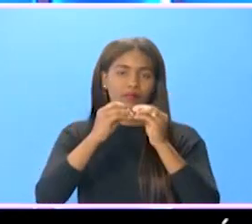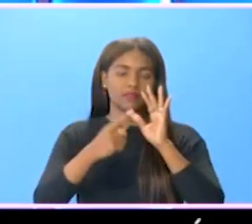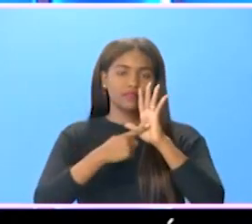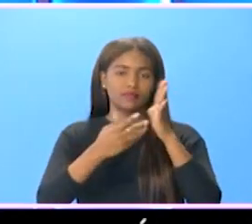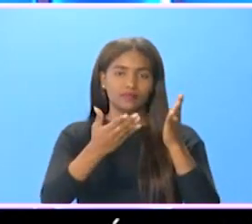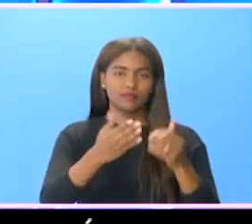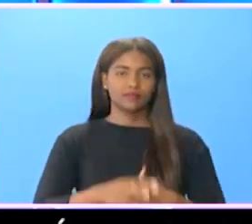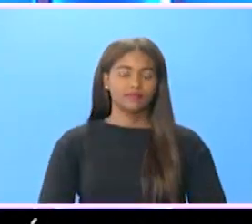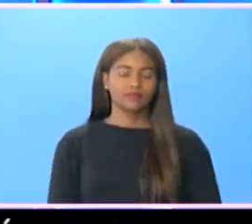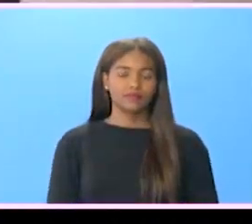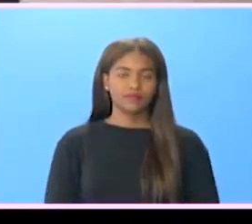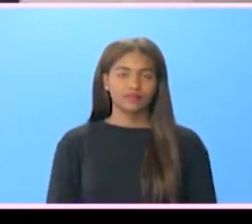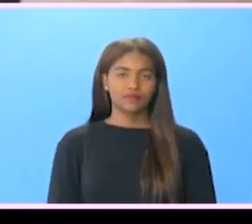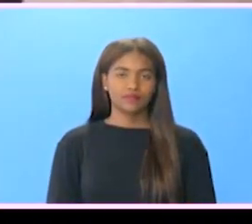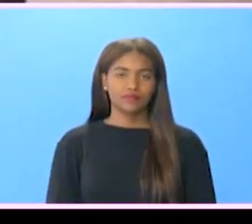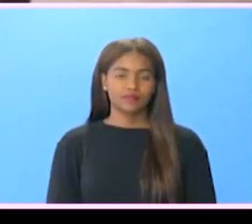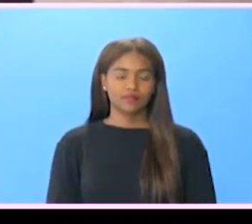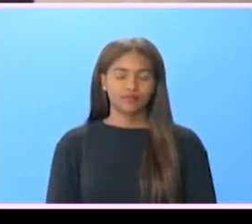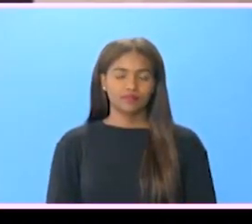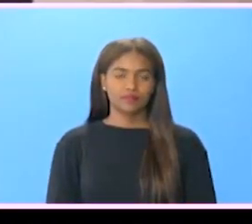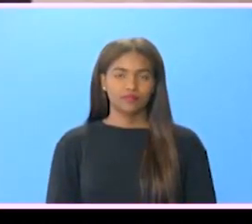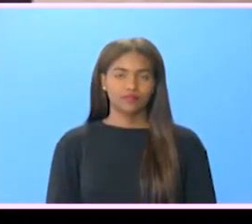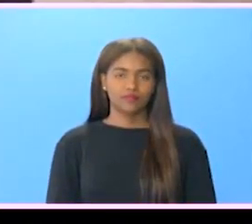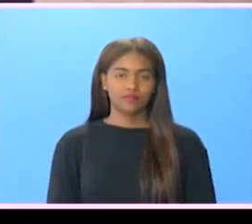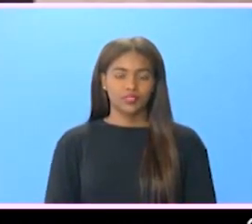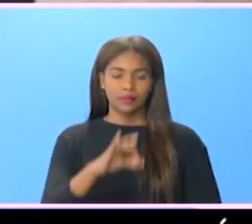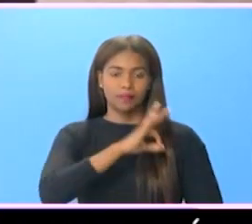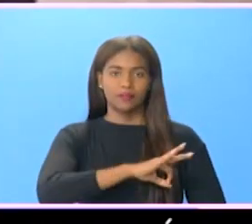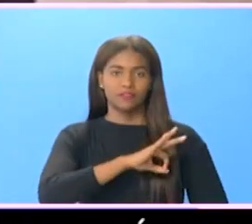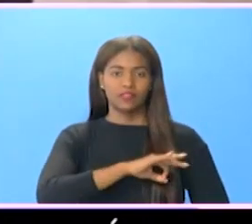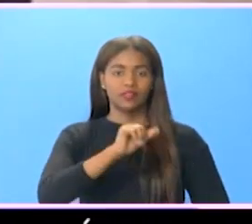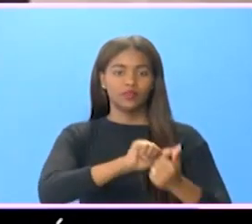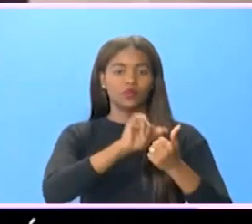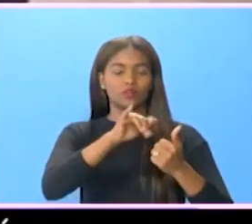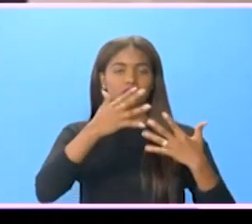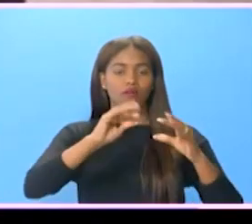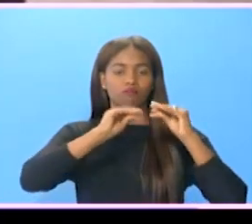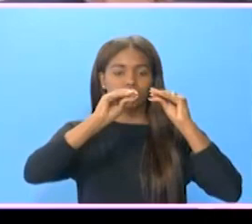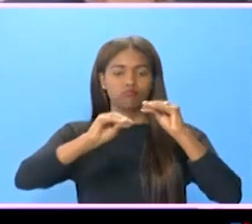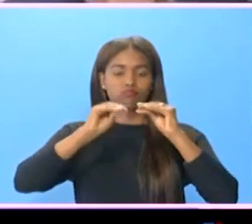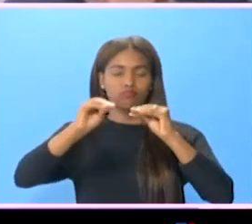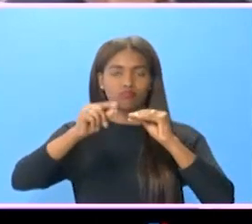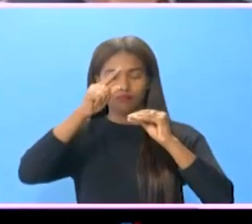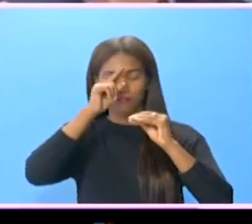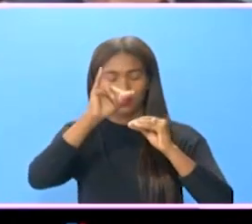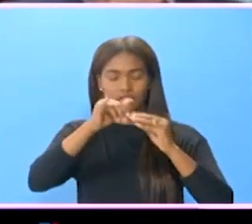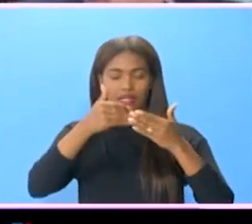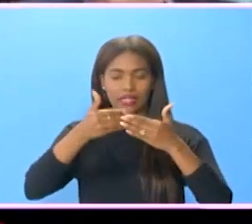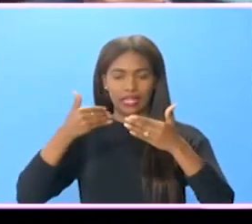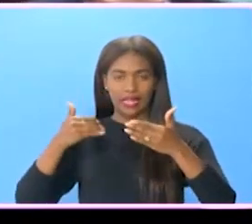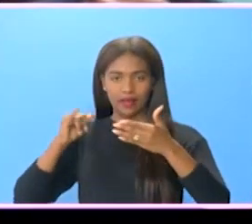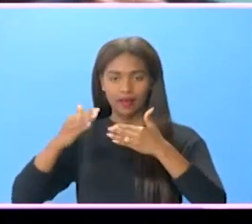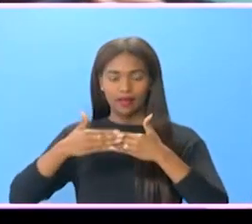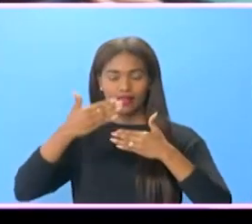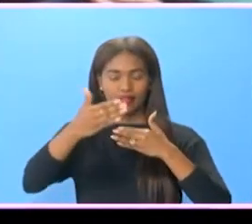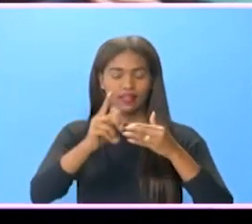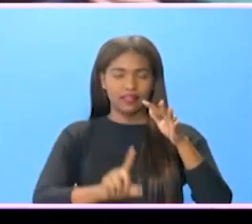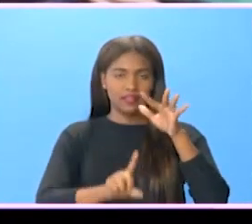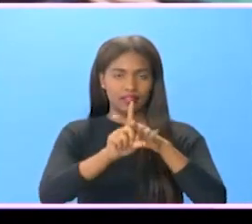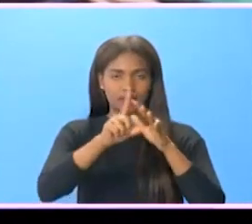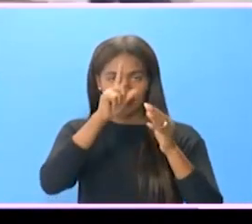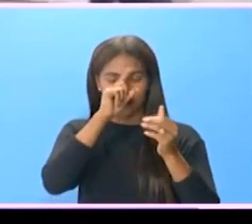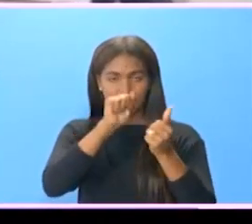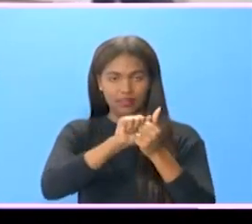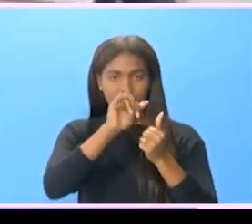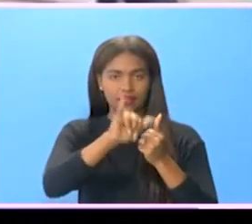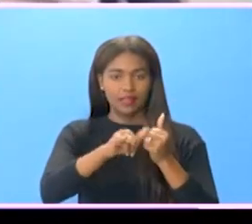Fernando Veras. Los beneficiarios han sido formados sobre pre y post cosecha, buenas prácticas